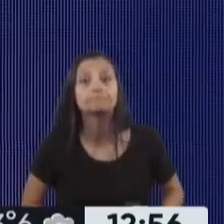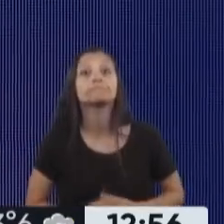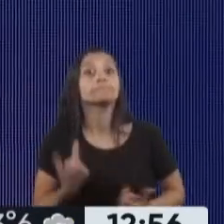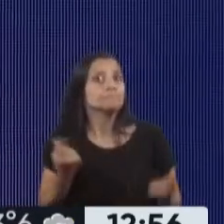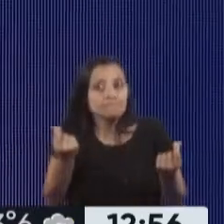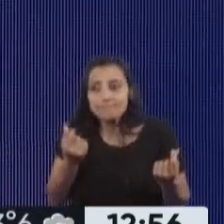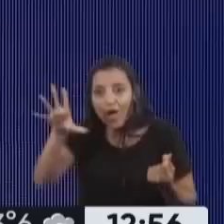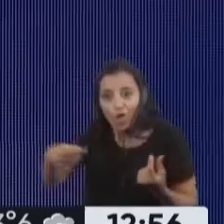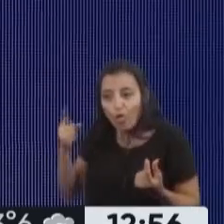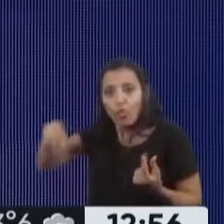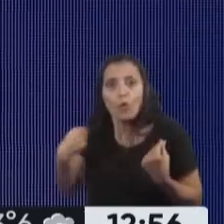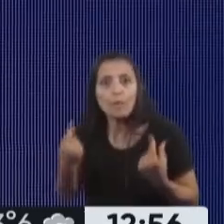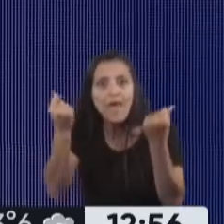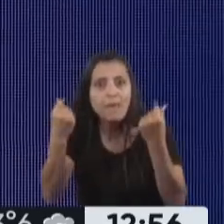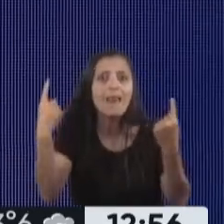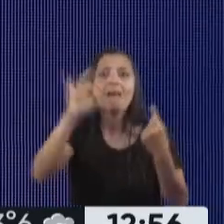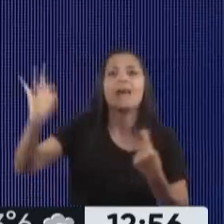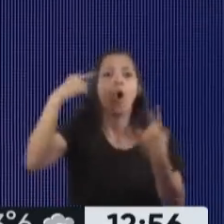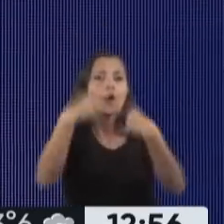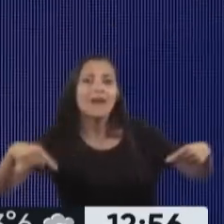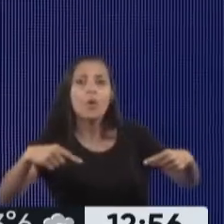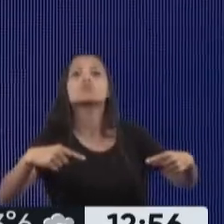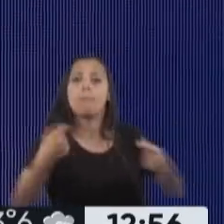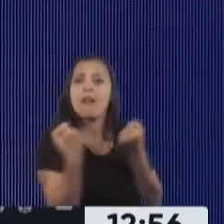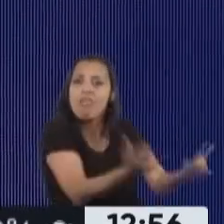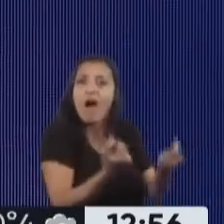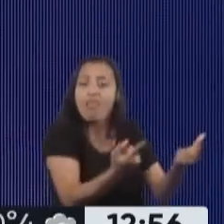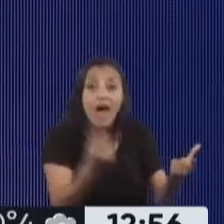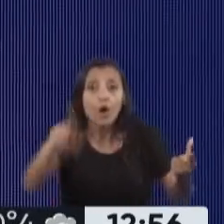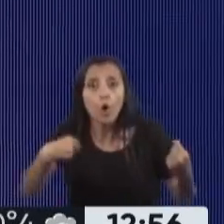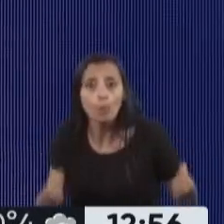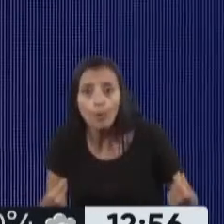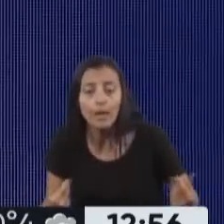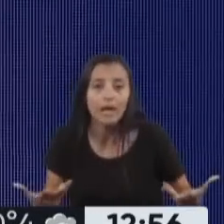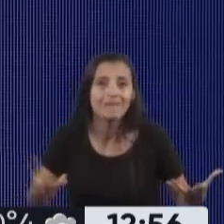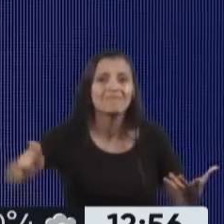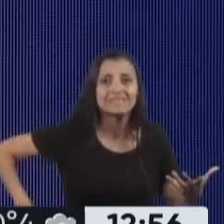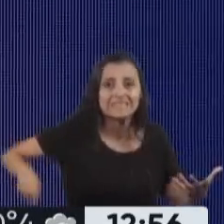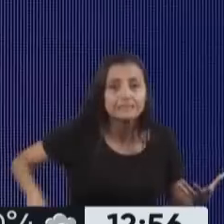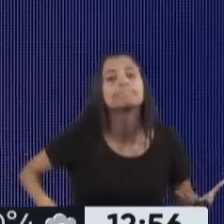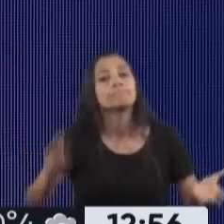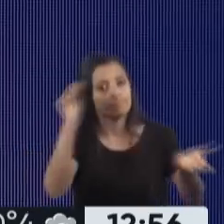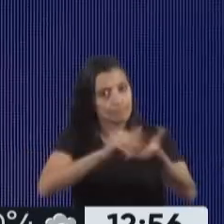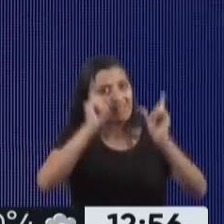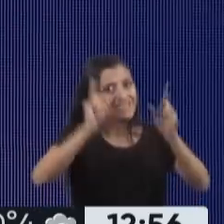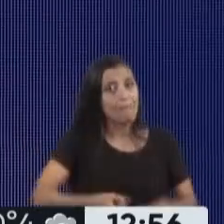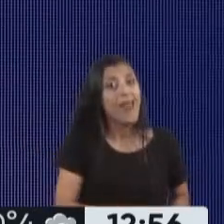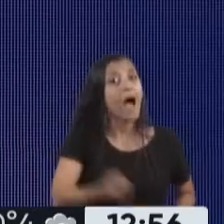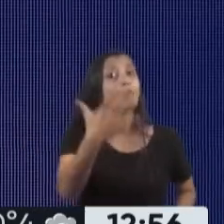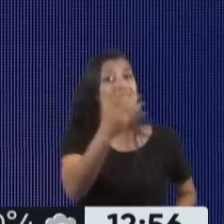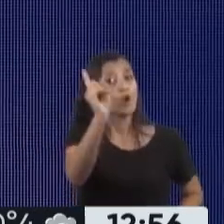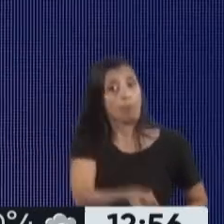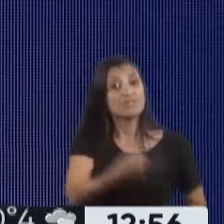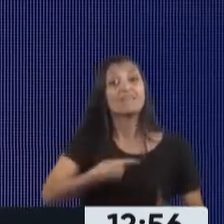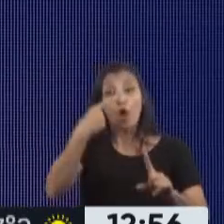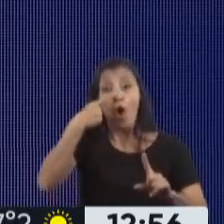Entonces, ¿de dónde íbamos a sacar los recursos? Es cierto que también apuntamos un ajuste de 5 y sobrereaccionamos y